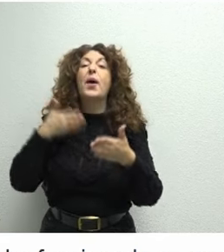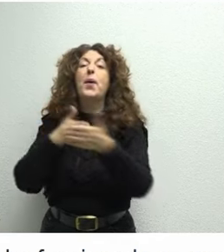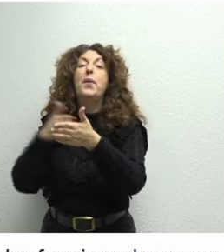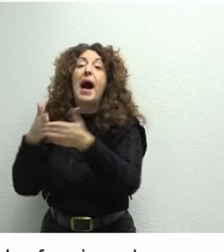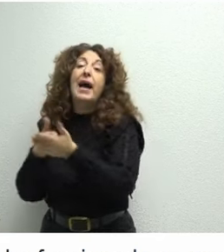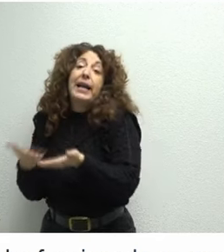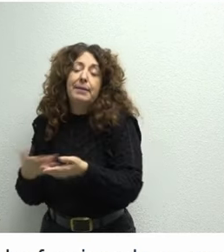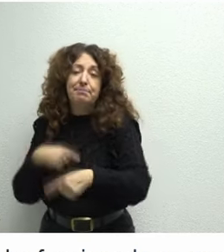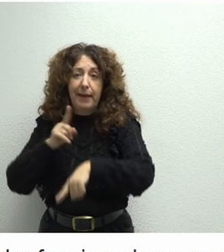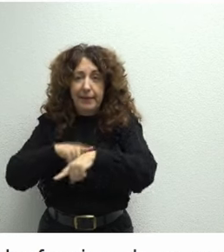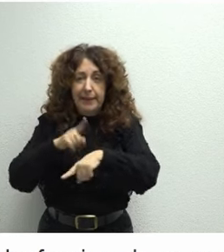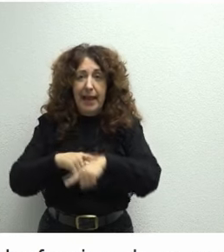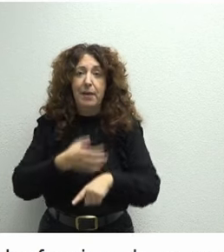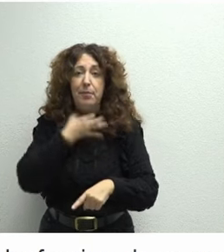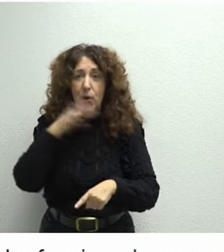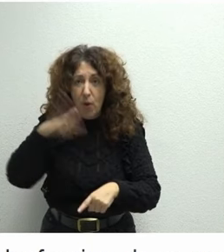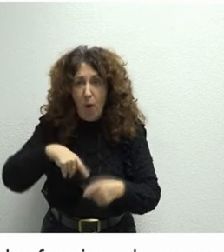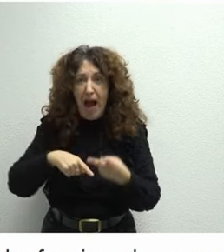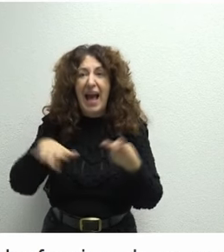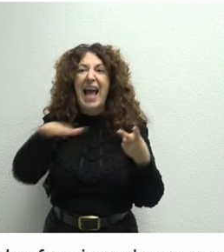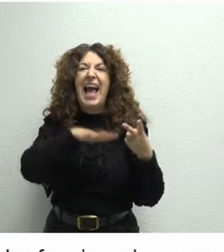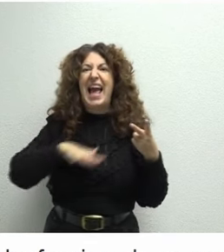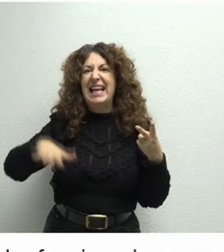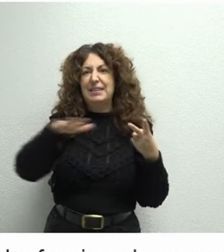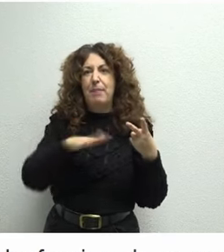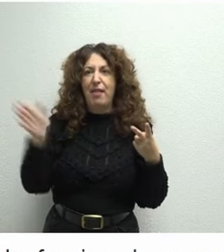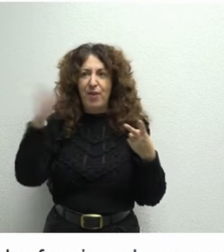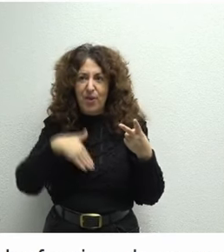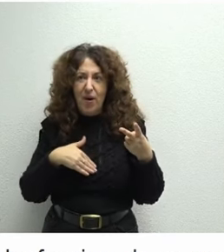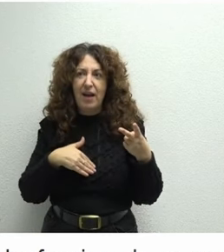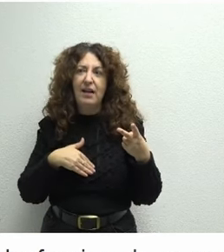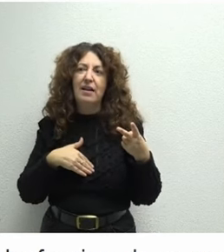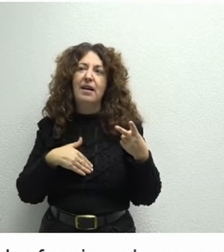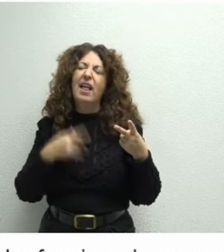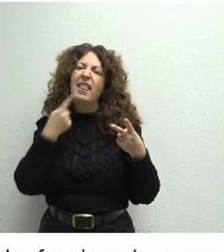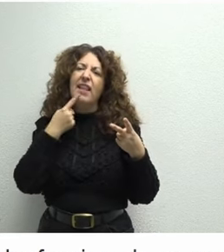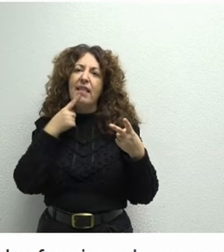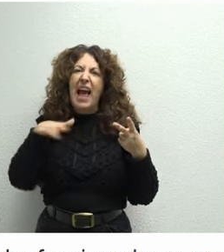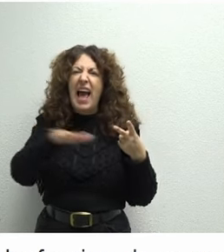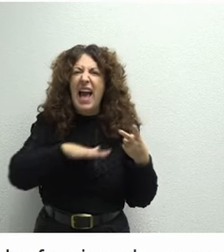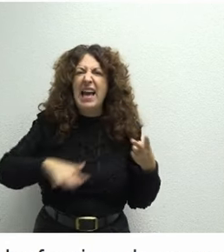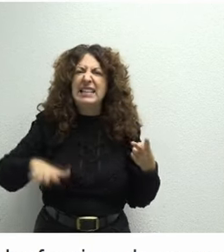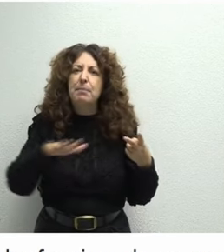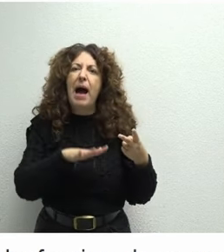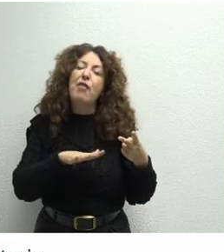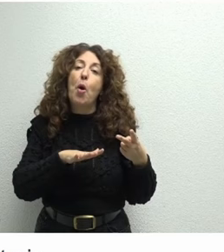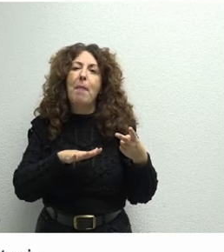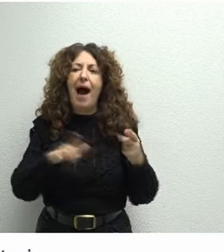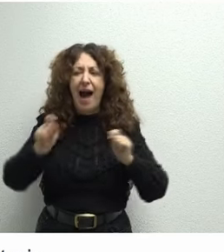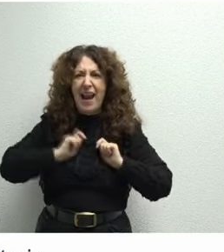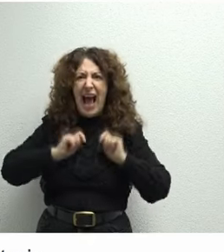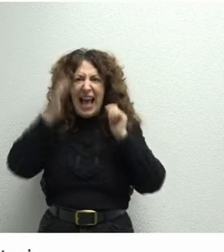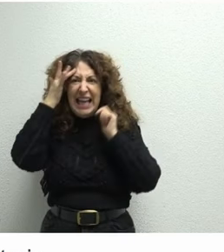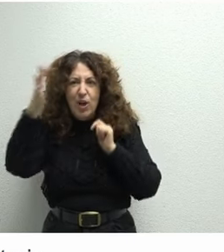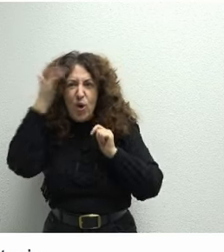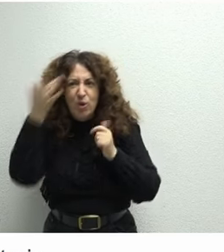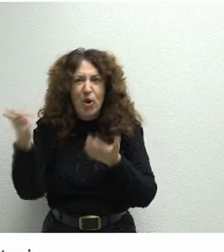faltas de espacio me ha sorprendido seguro que a ti también que hablabais de falta de espacio para volver a reilusionarse